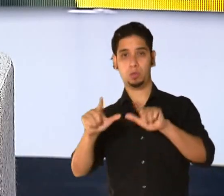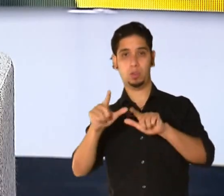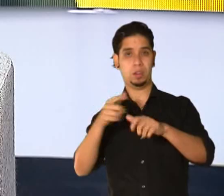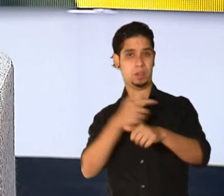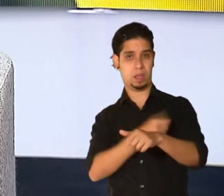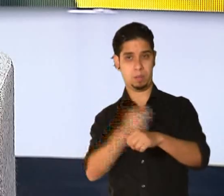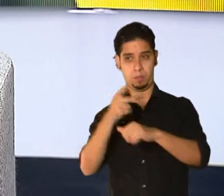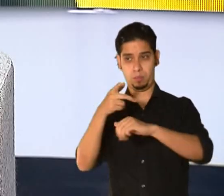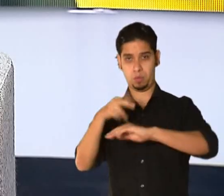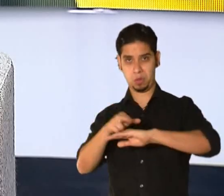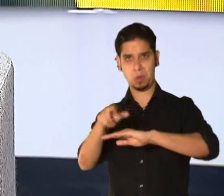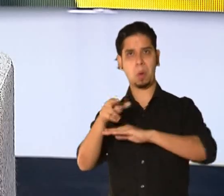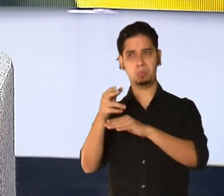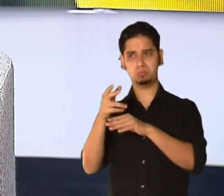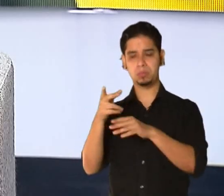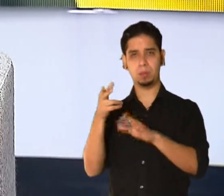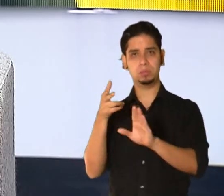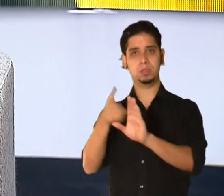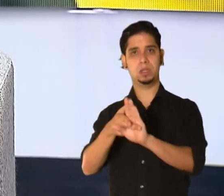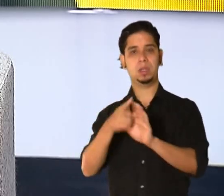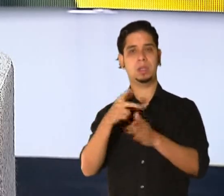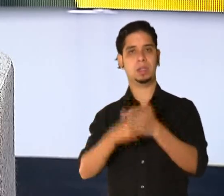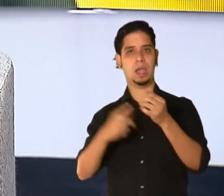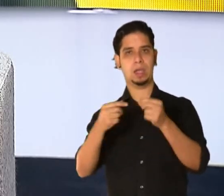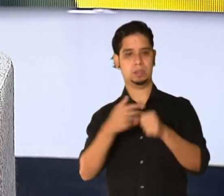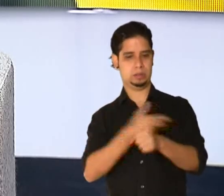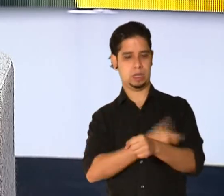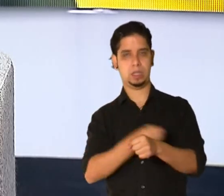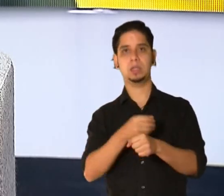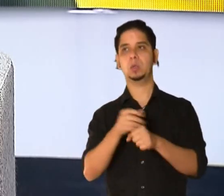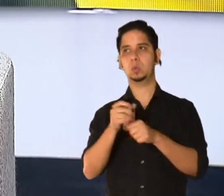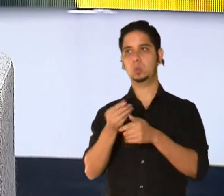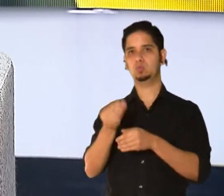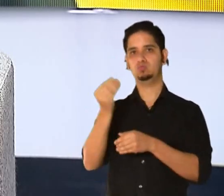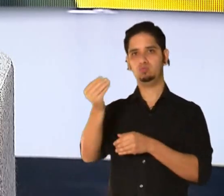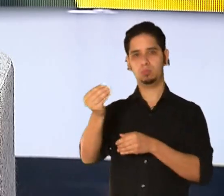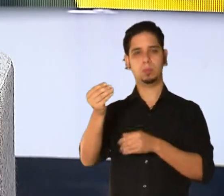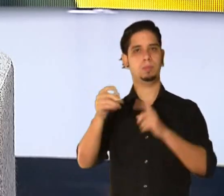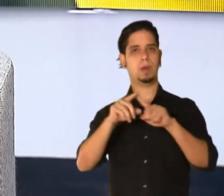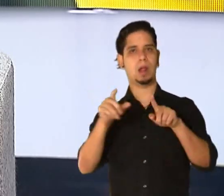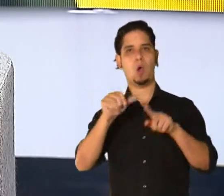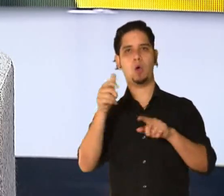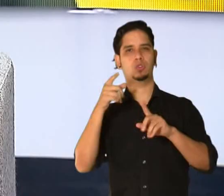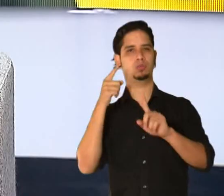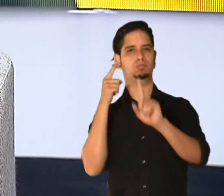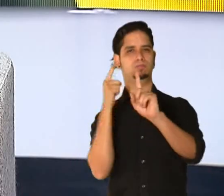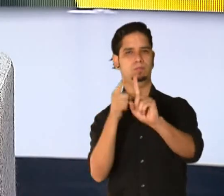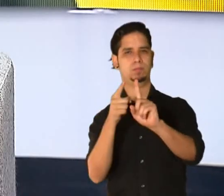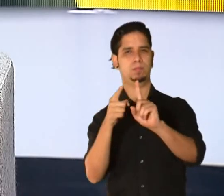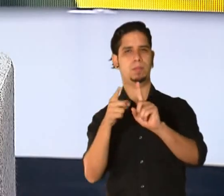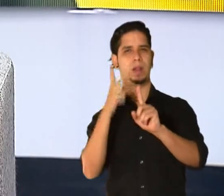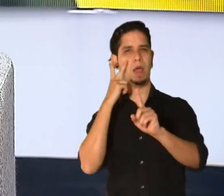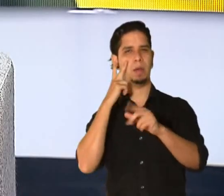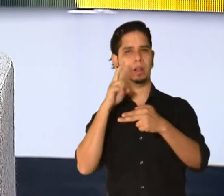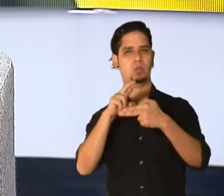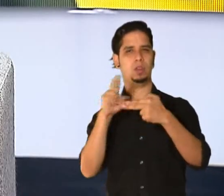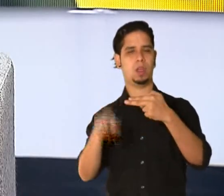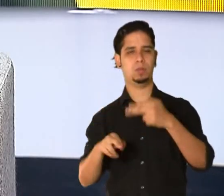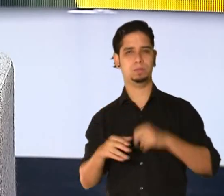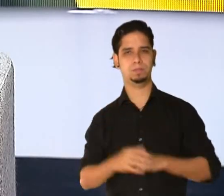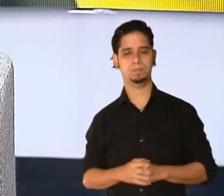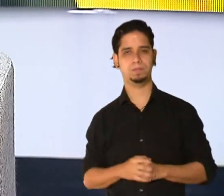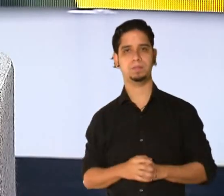participando y reportan al CDC de esas muestras que han obtenido para otros propósitos el resultado. Y de esa